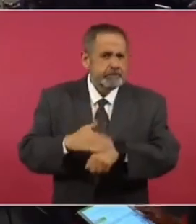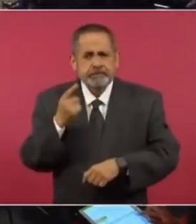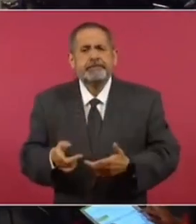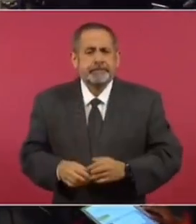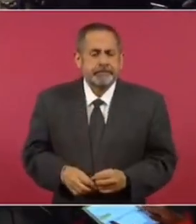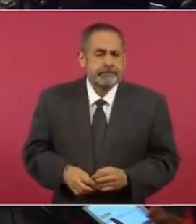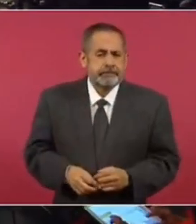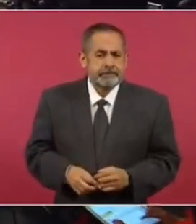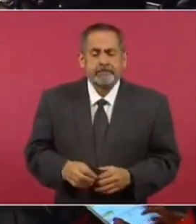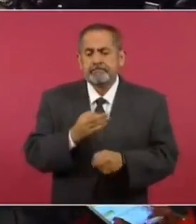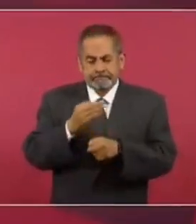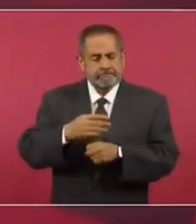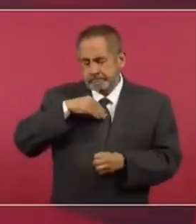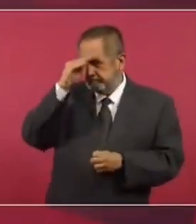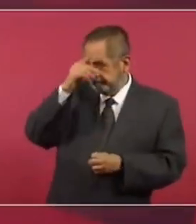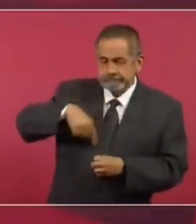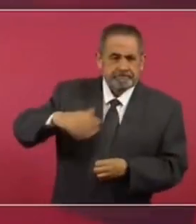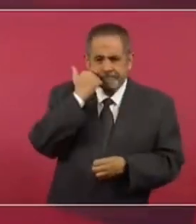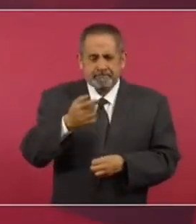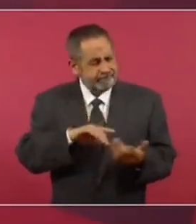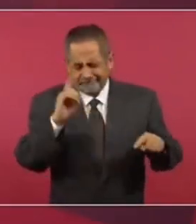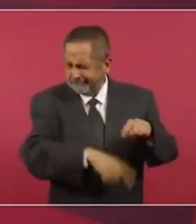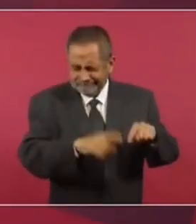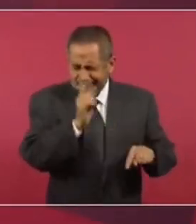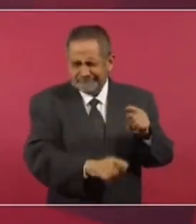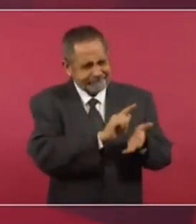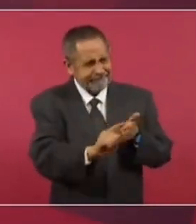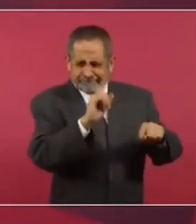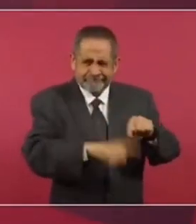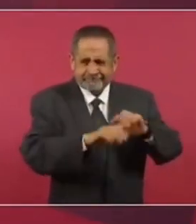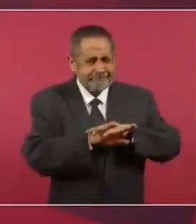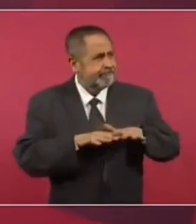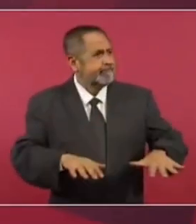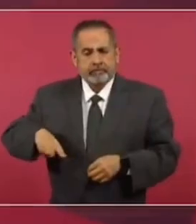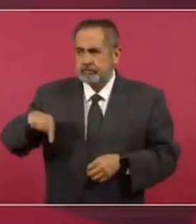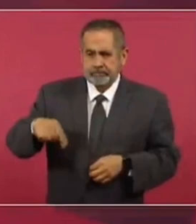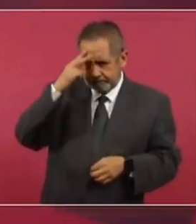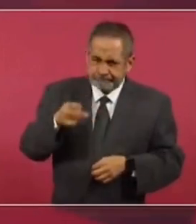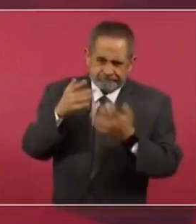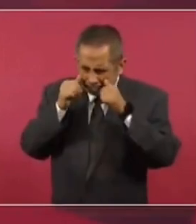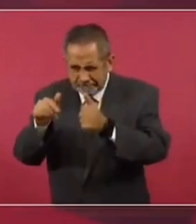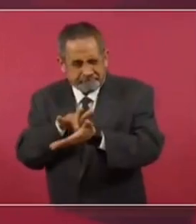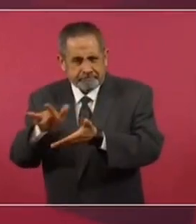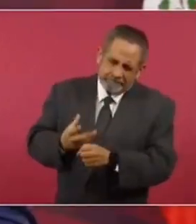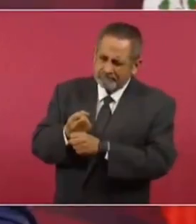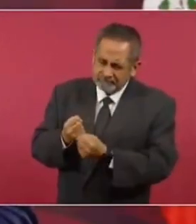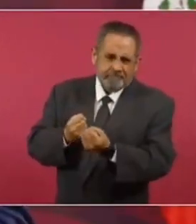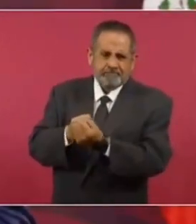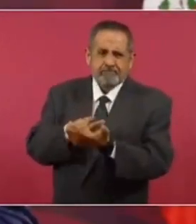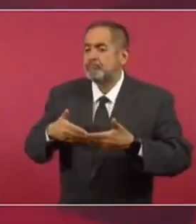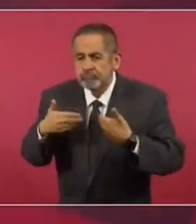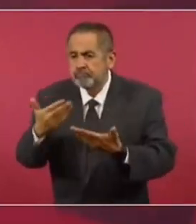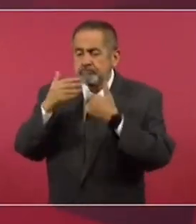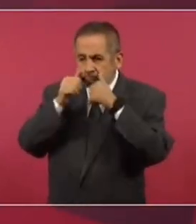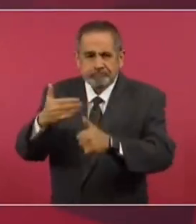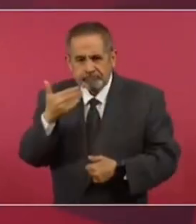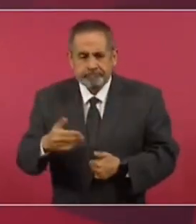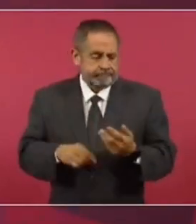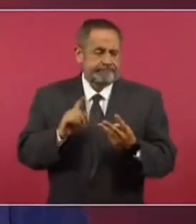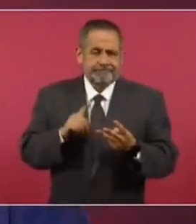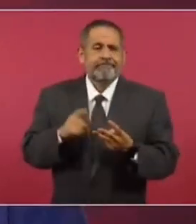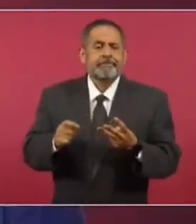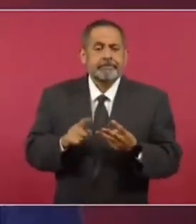porque se está buscando terminar de limpiar todo el sector salud. ¿Qué estamos haciendo? Fortaleciendo al Seguro Social. ¿Qué estamos